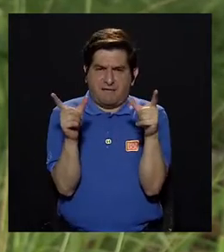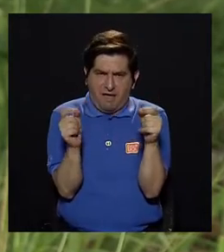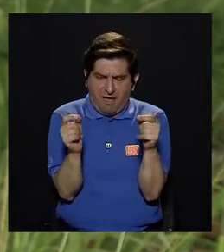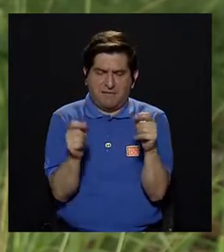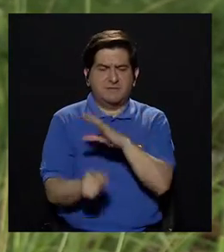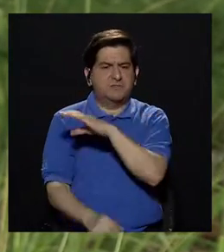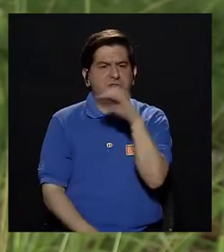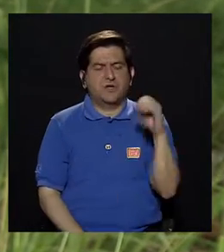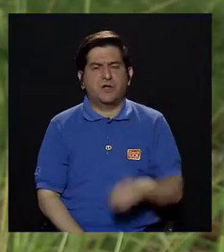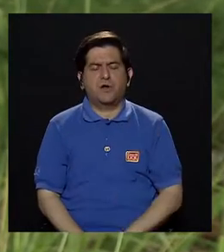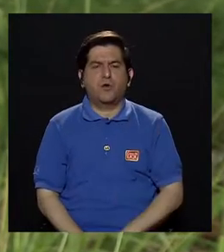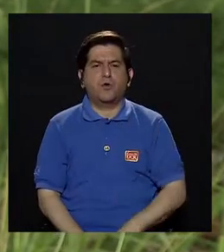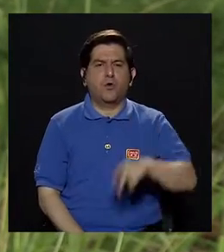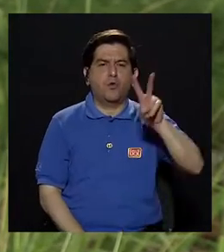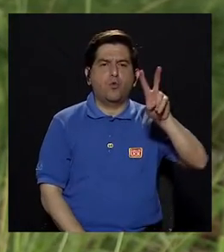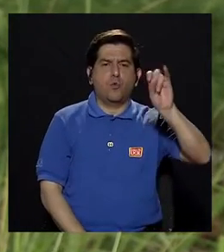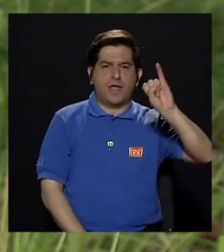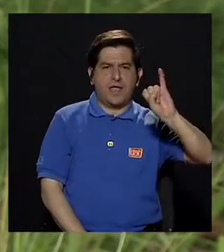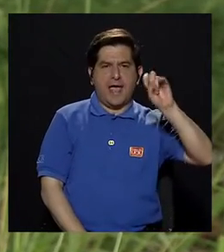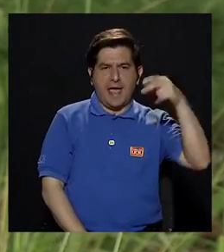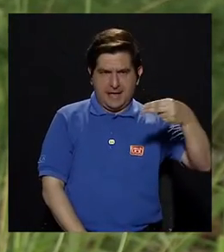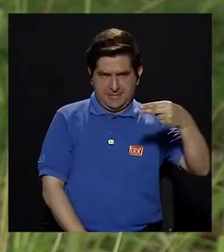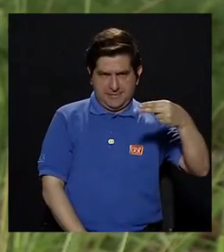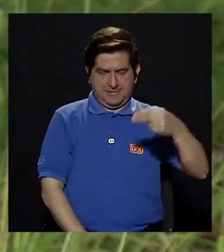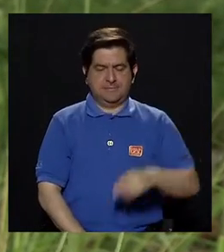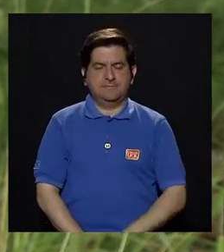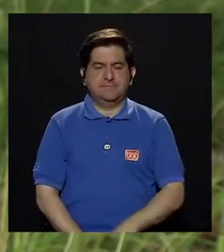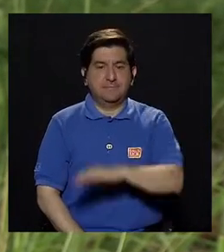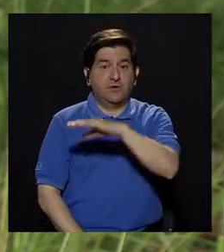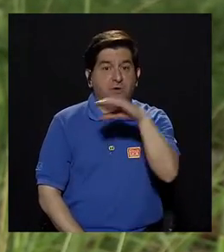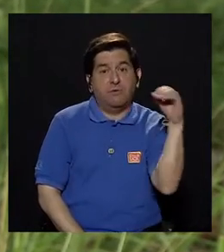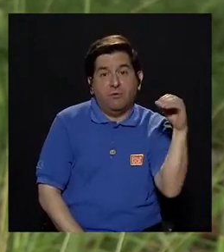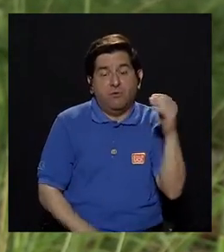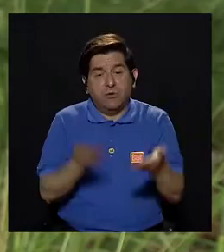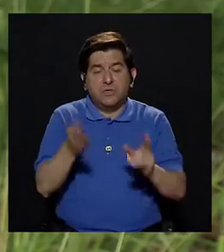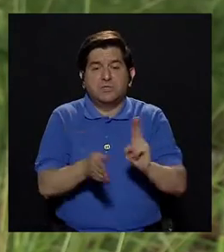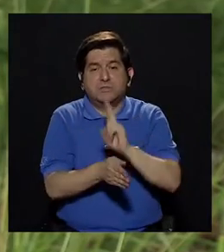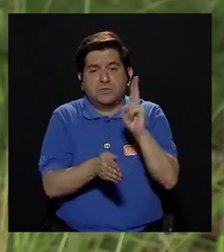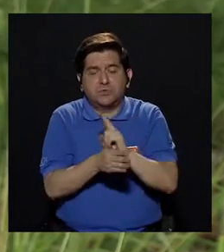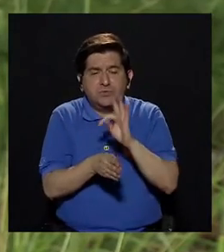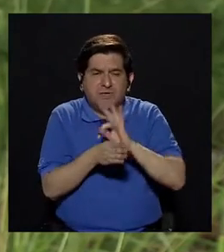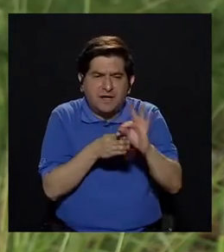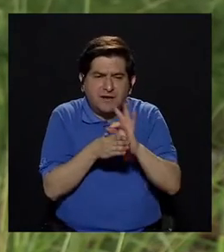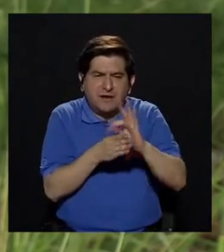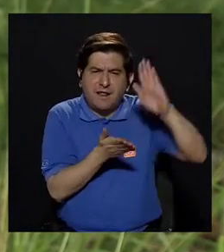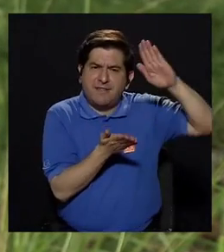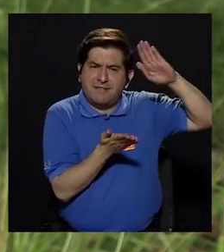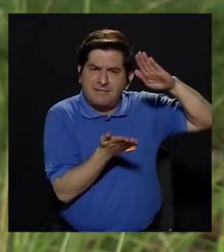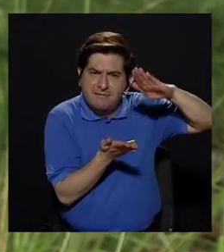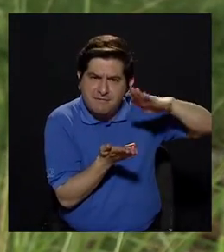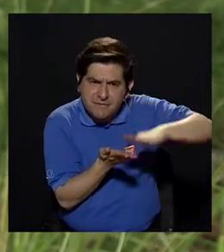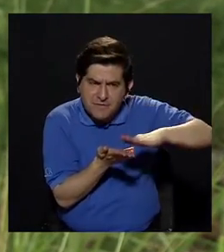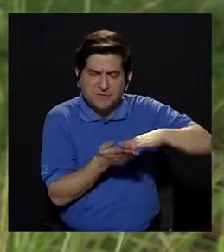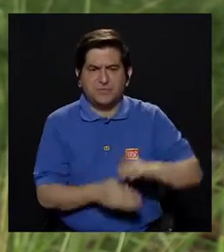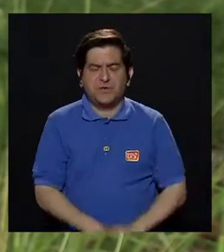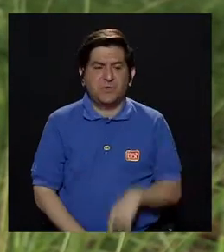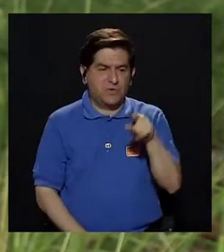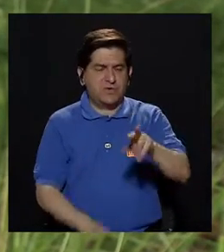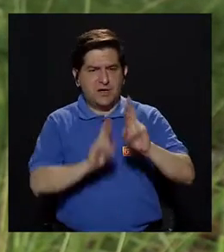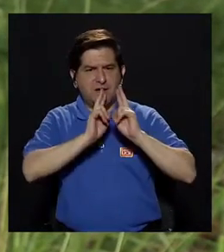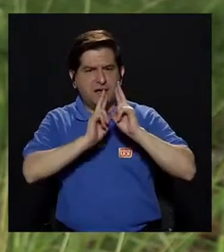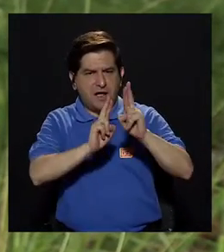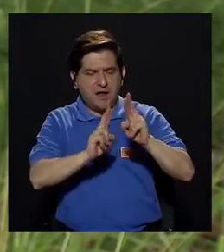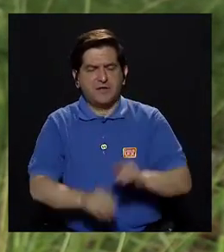¿verdad? O si tienen VIH, ¿verdad? O puede ser que usen tratamientos que disminuyan la